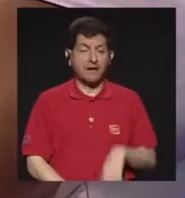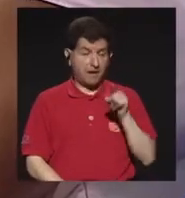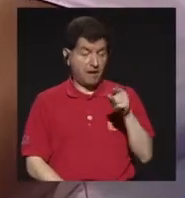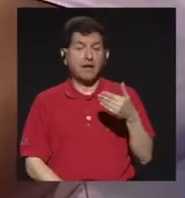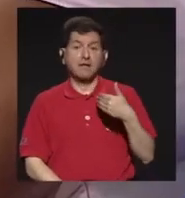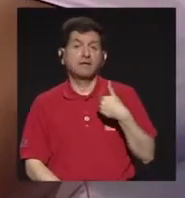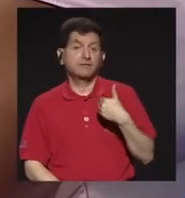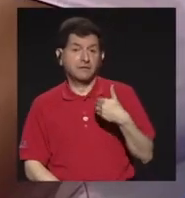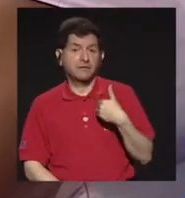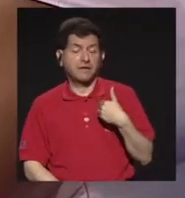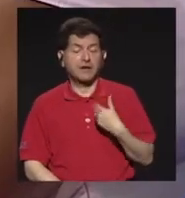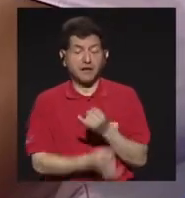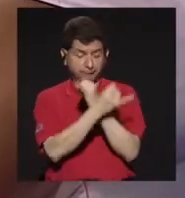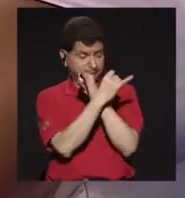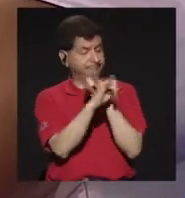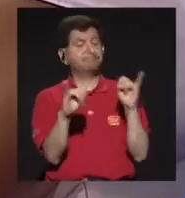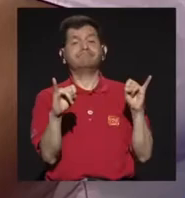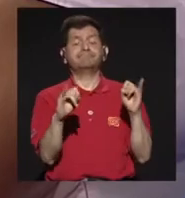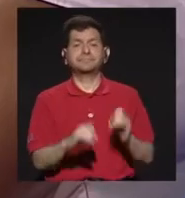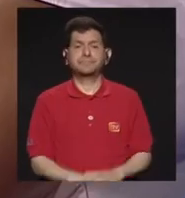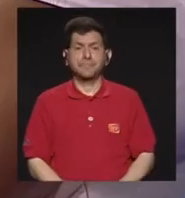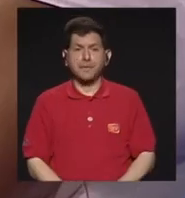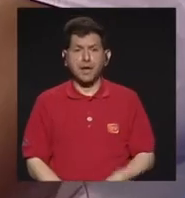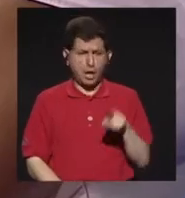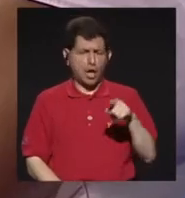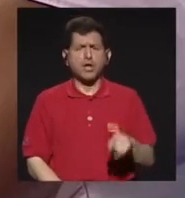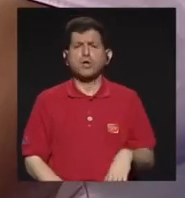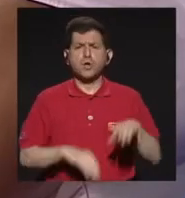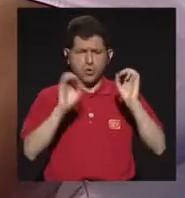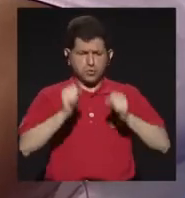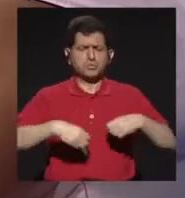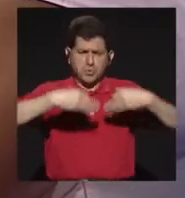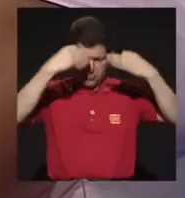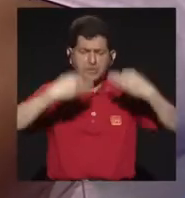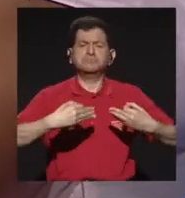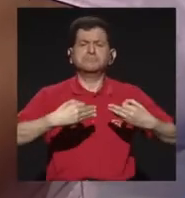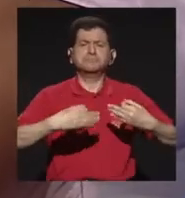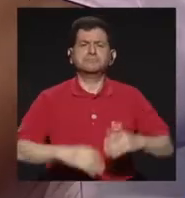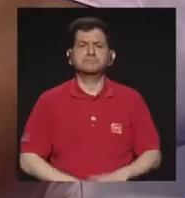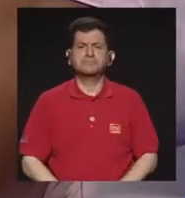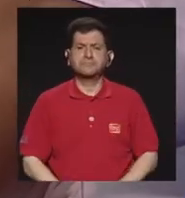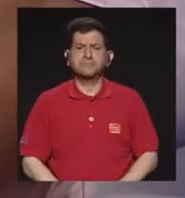tendrán más autonomía, serán más dueñas de sus decisiones,